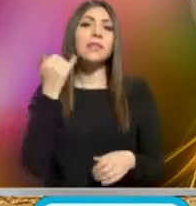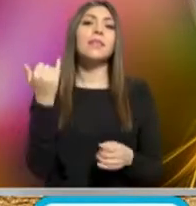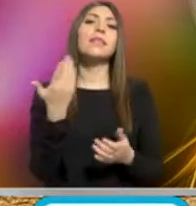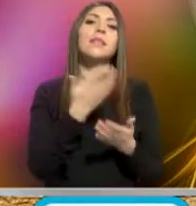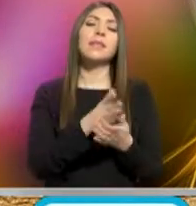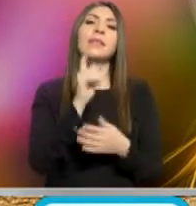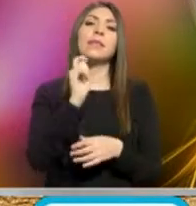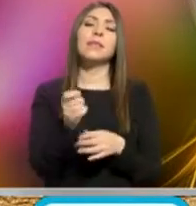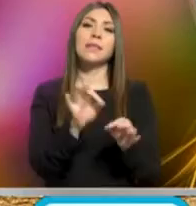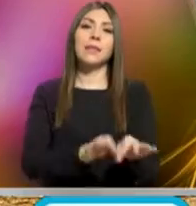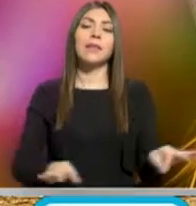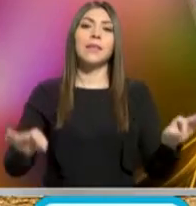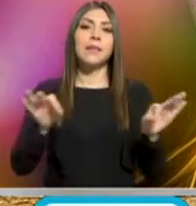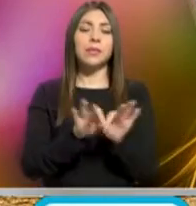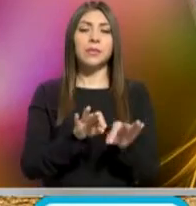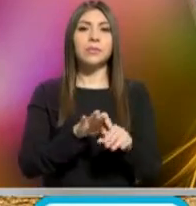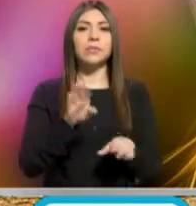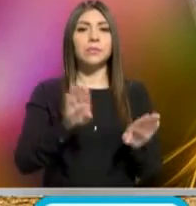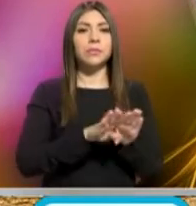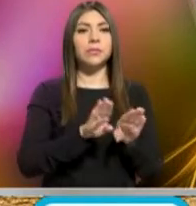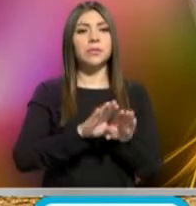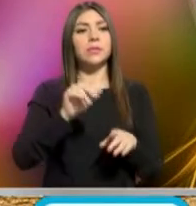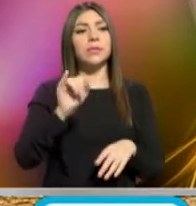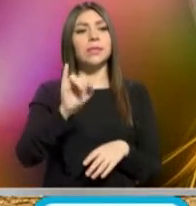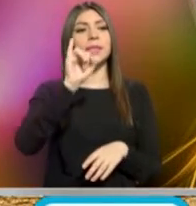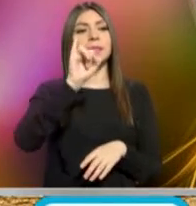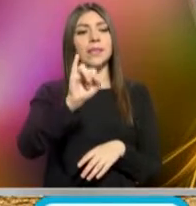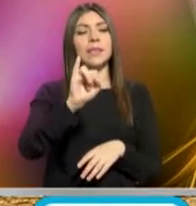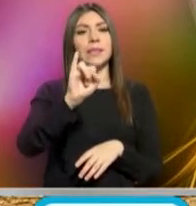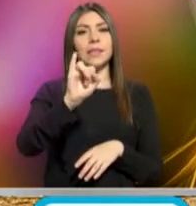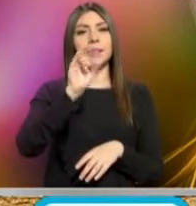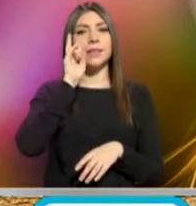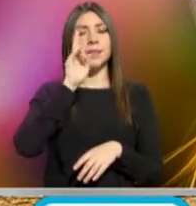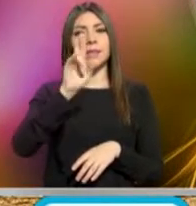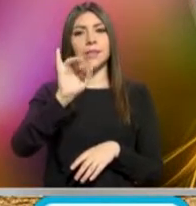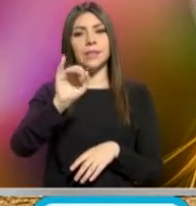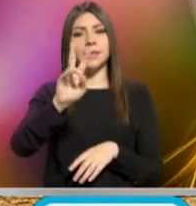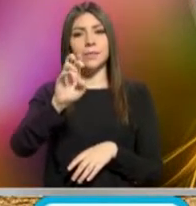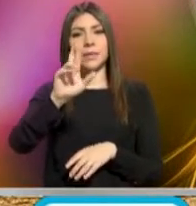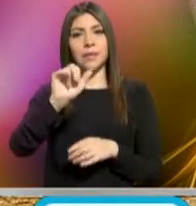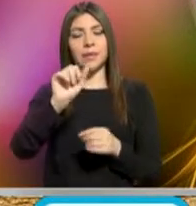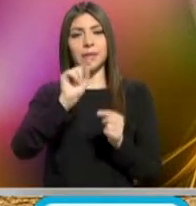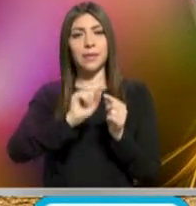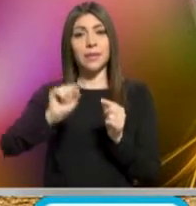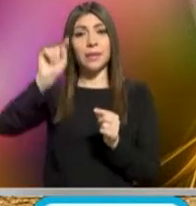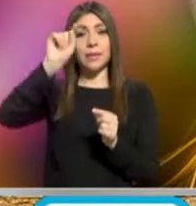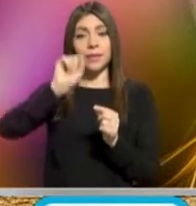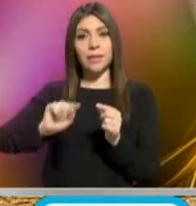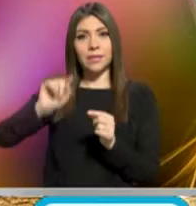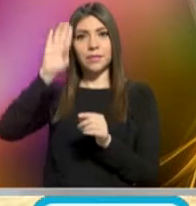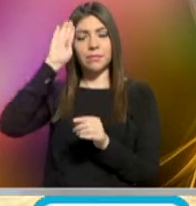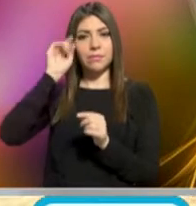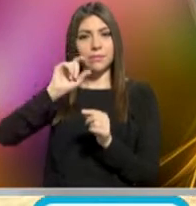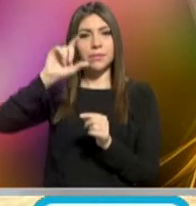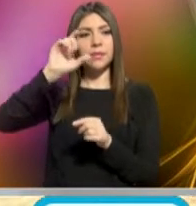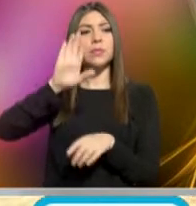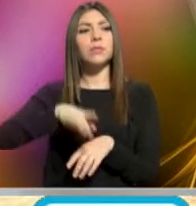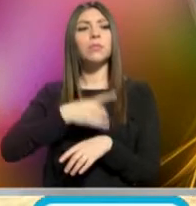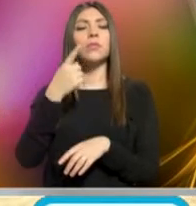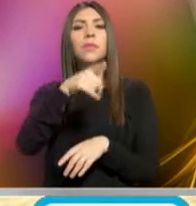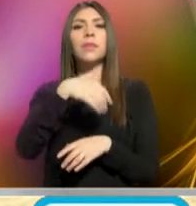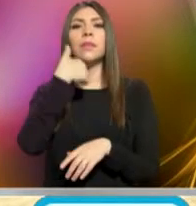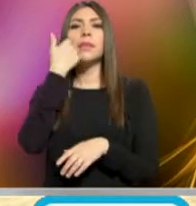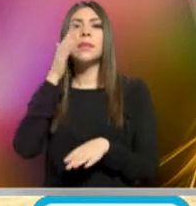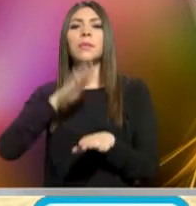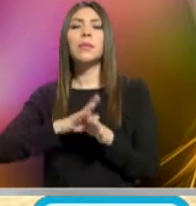muy importante. La I de Rivera es una I que es muy alta. También nos habla de grandes aspiraciones, de deseos de